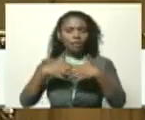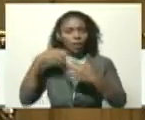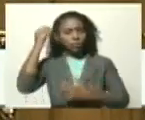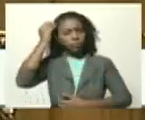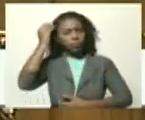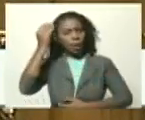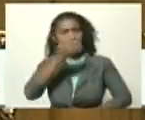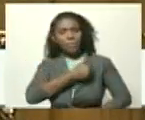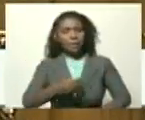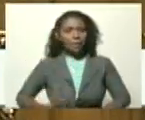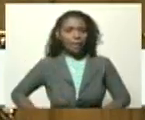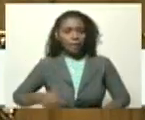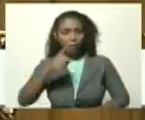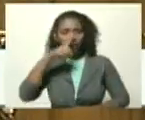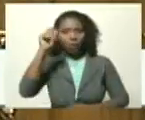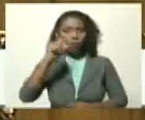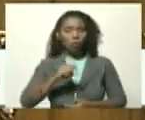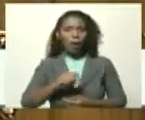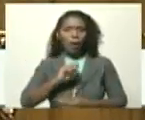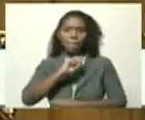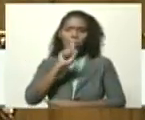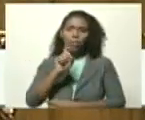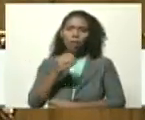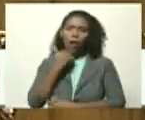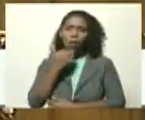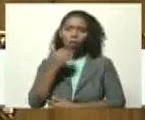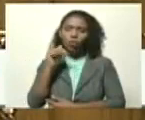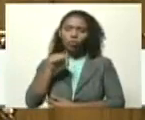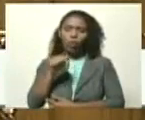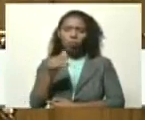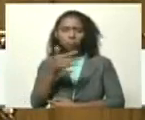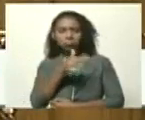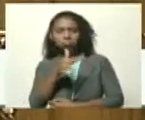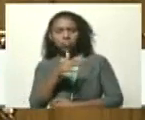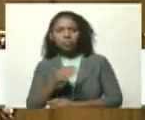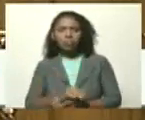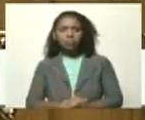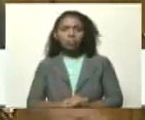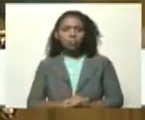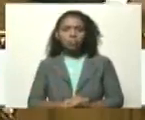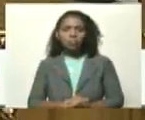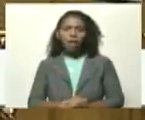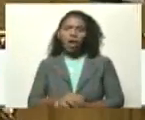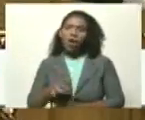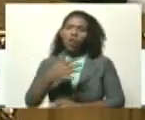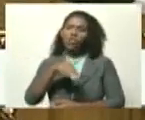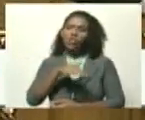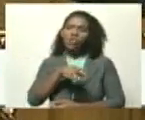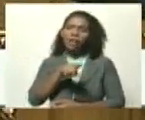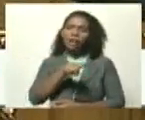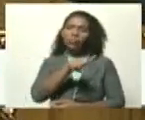presidente Nicolás Maduro, a preguntar algo similar. ¿Dónde estaban